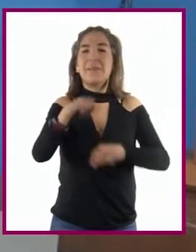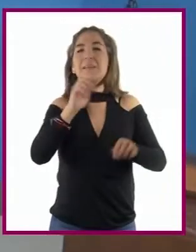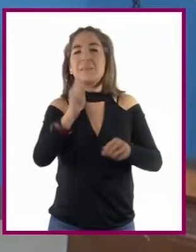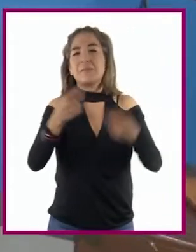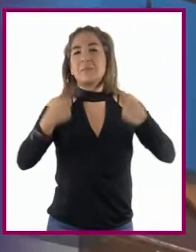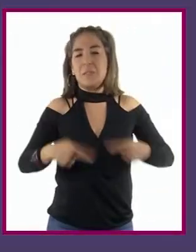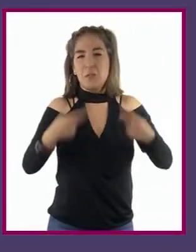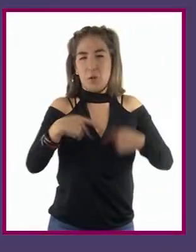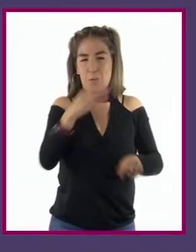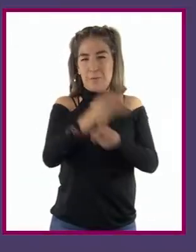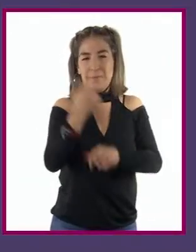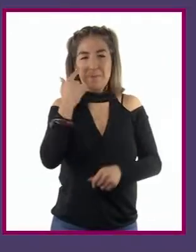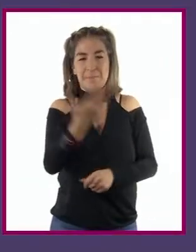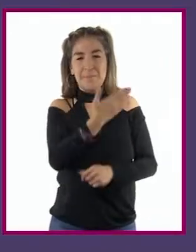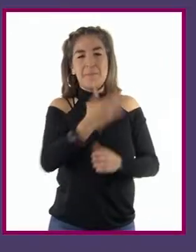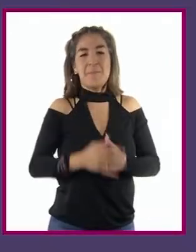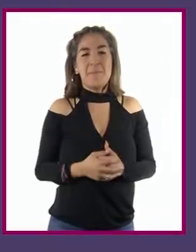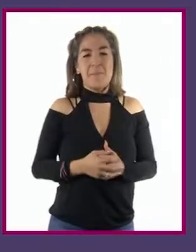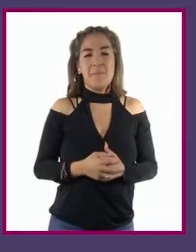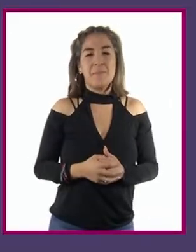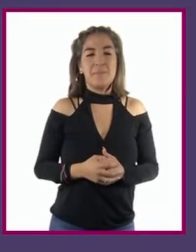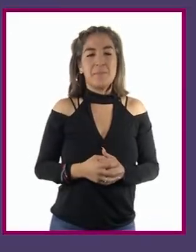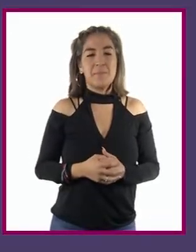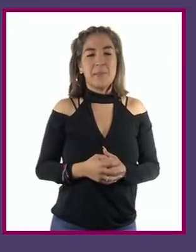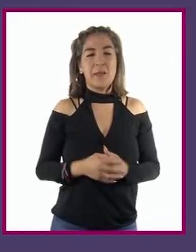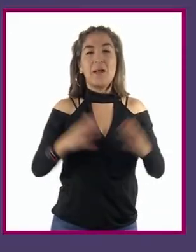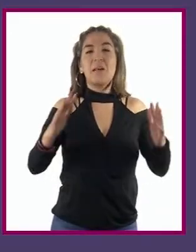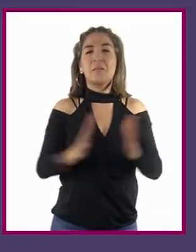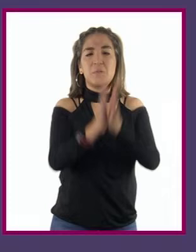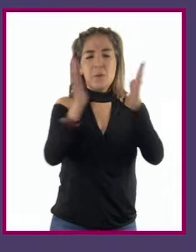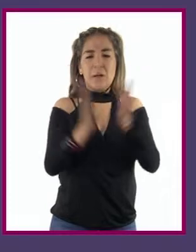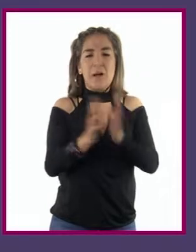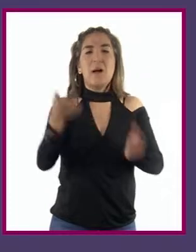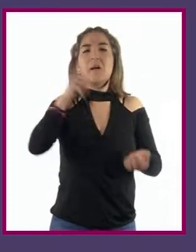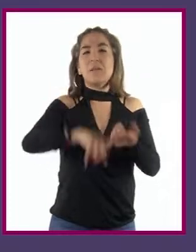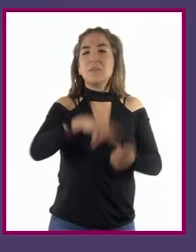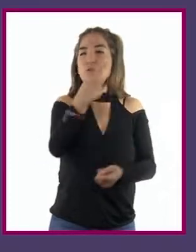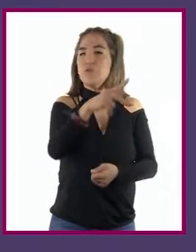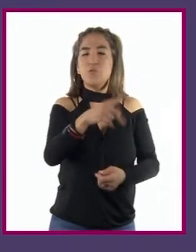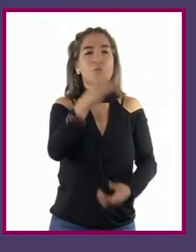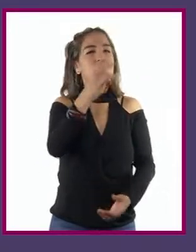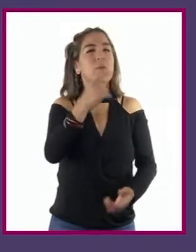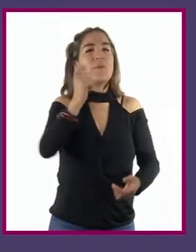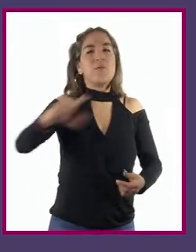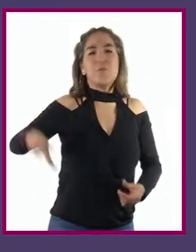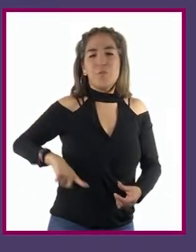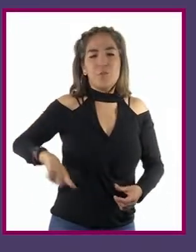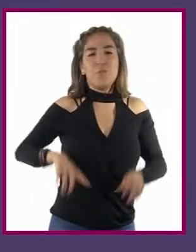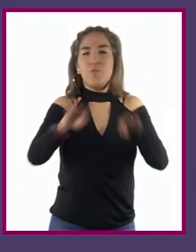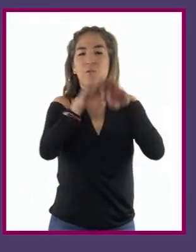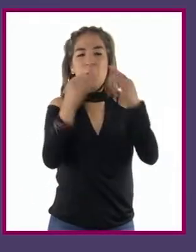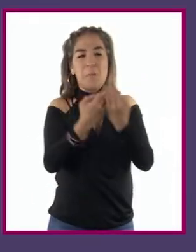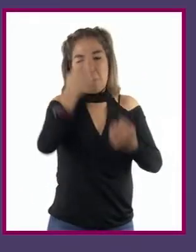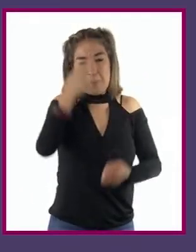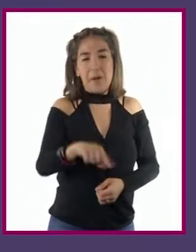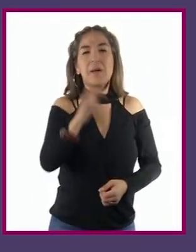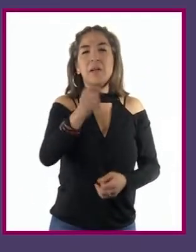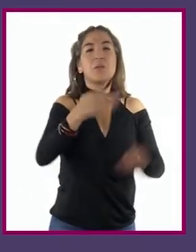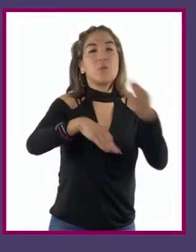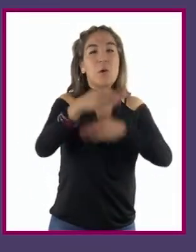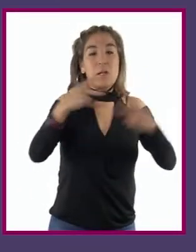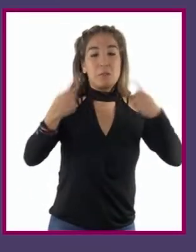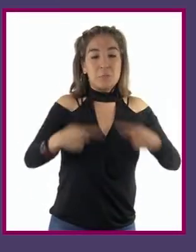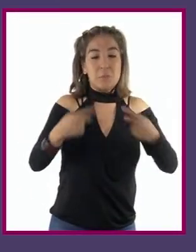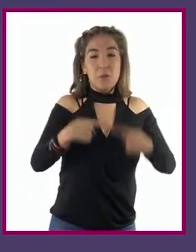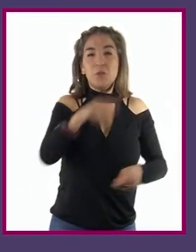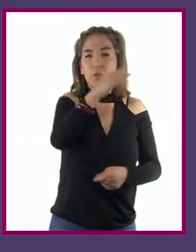siguiente afirmación. La democracia es la única forma de gobierno en la que las y los ciudadanos tienen derecho a conocer